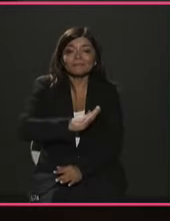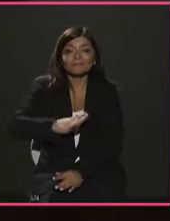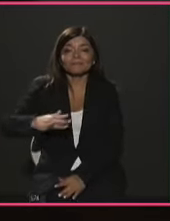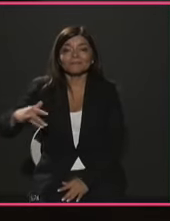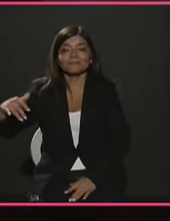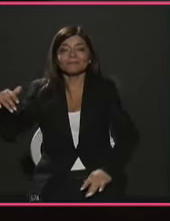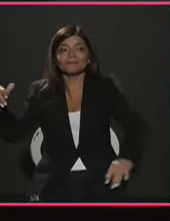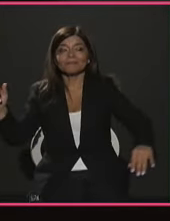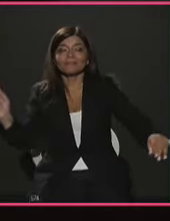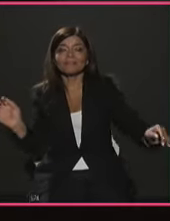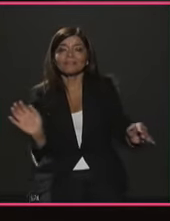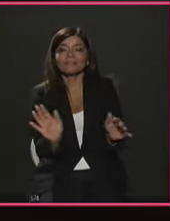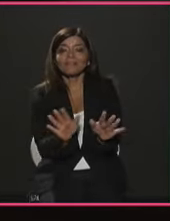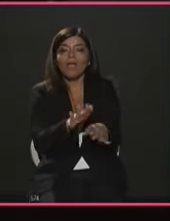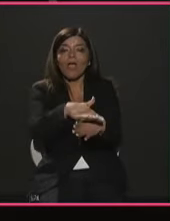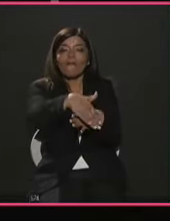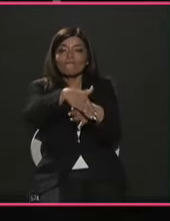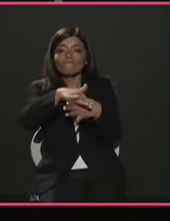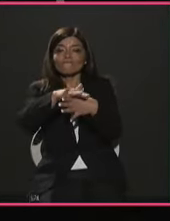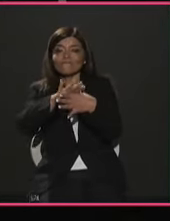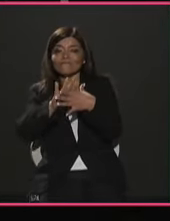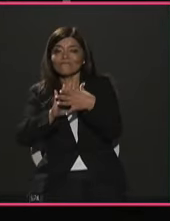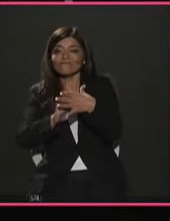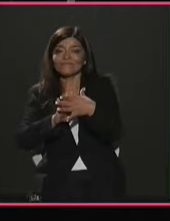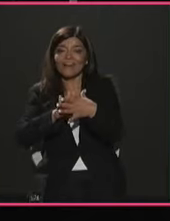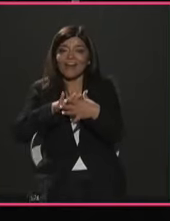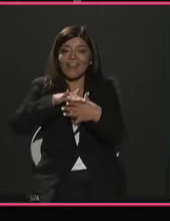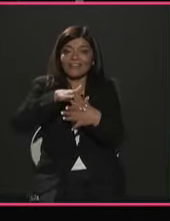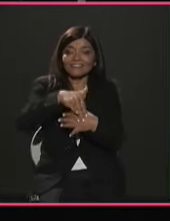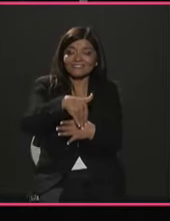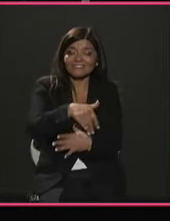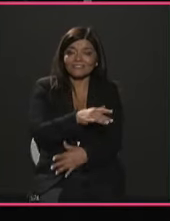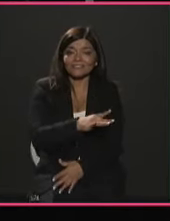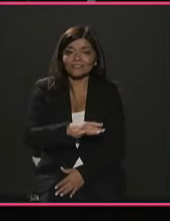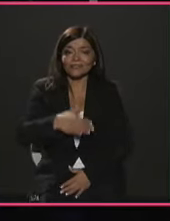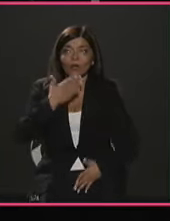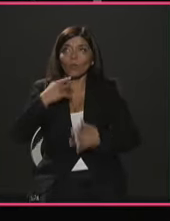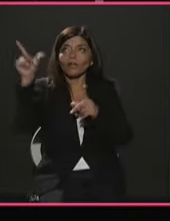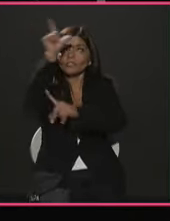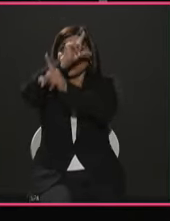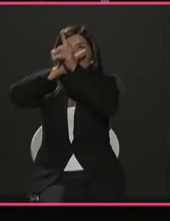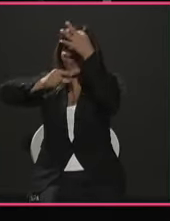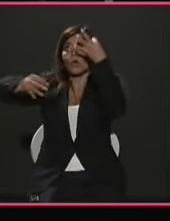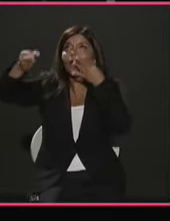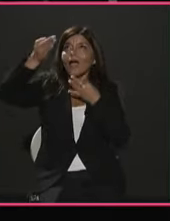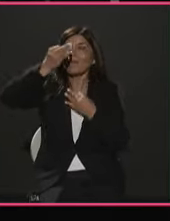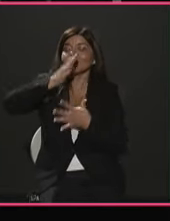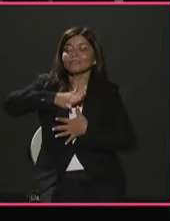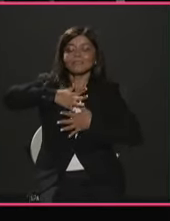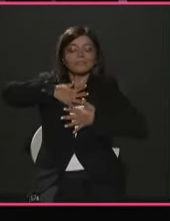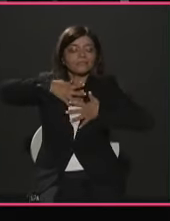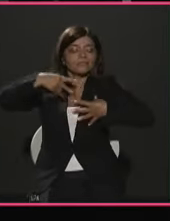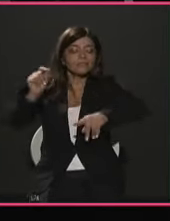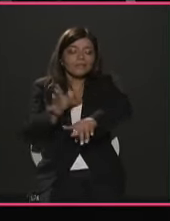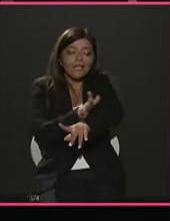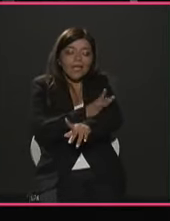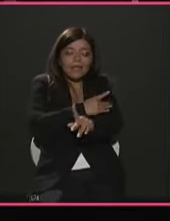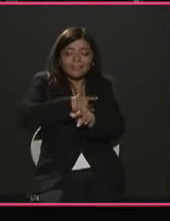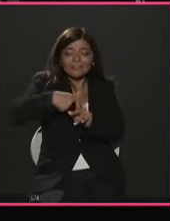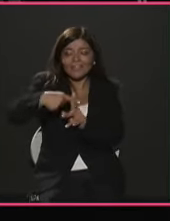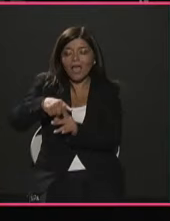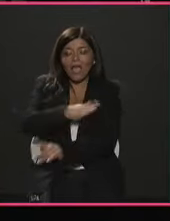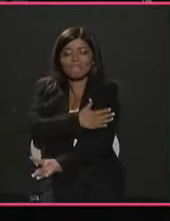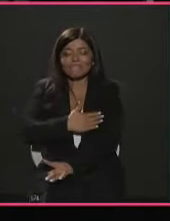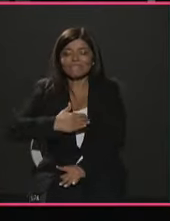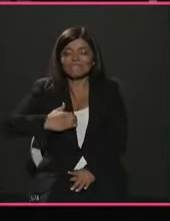balante balance cuando la luna me dice la piel sé que estoy bien me Tengo